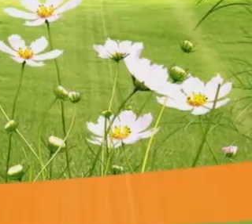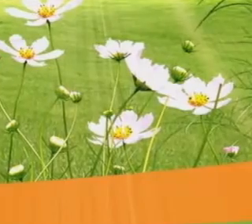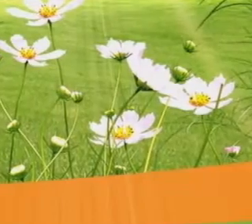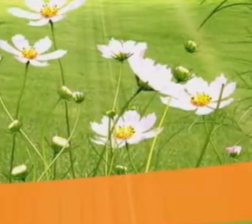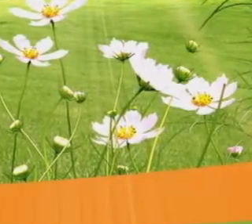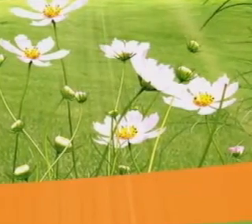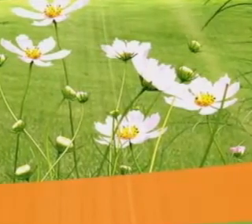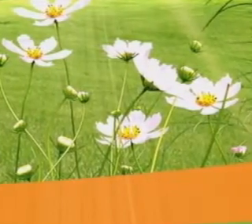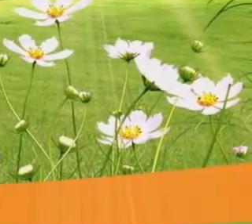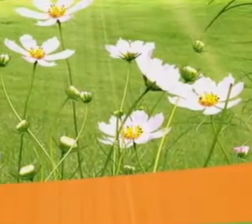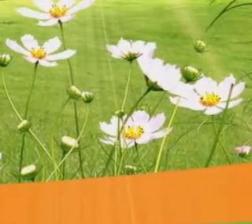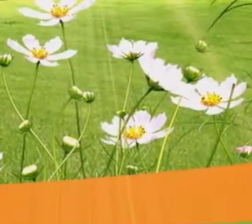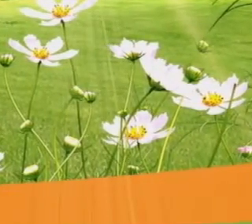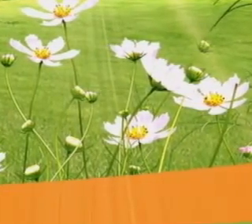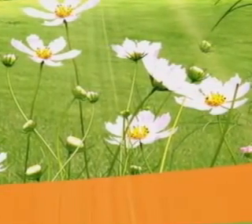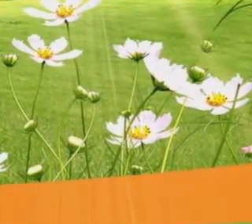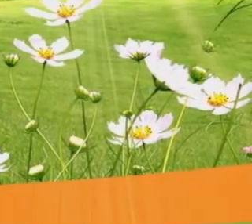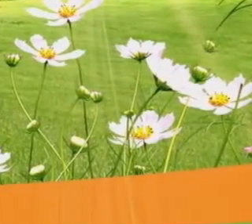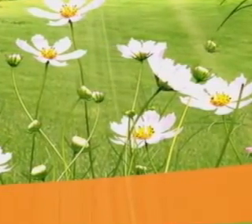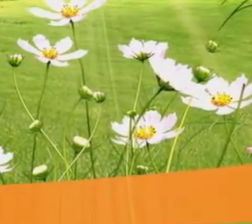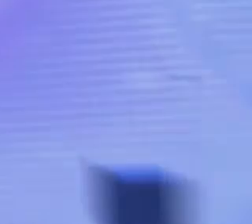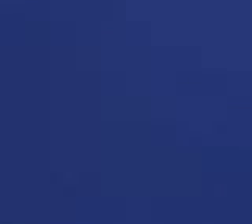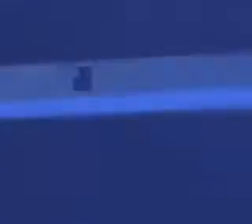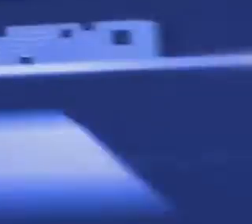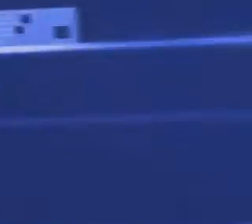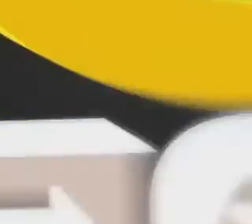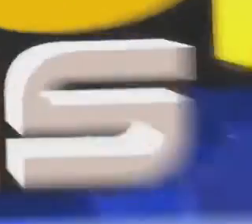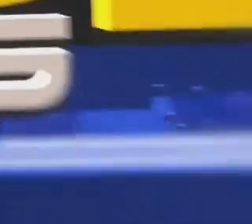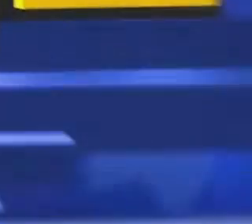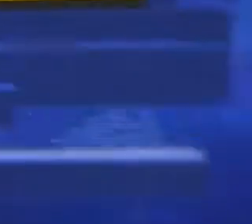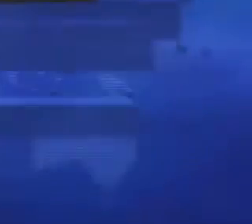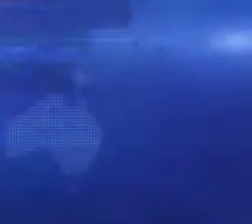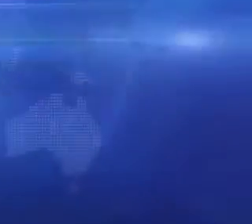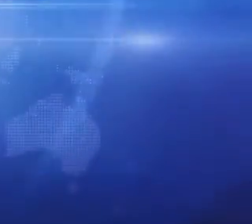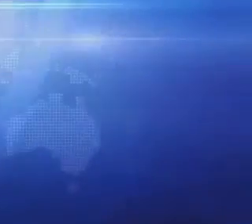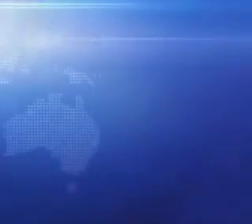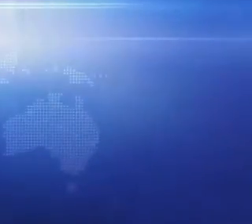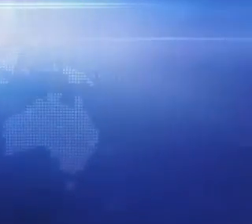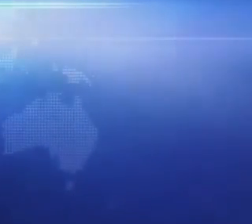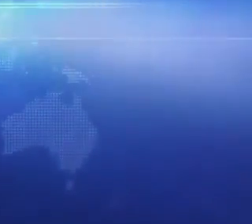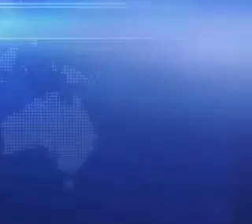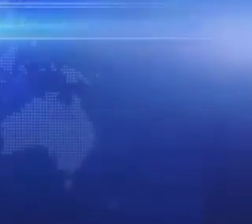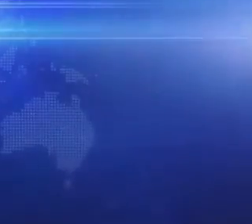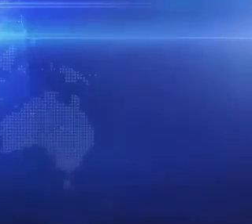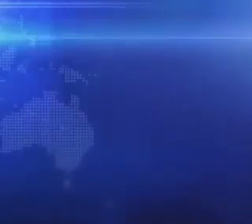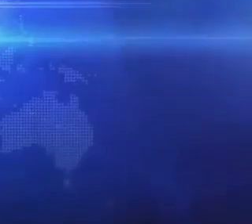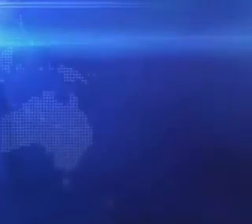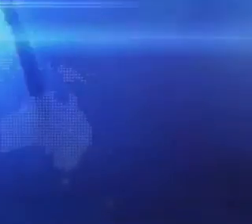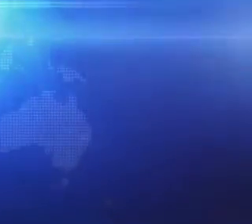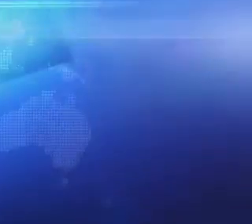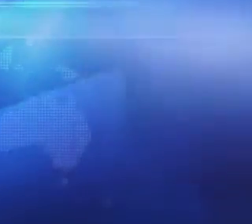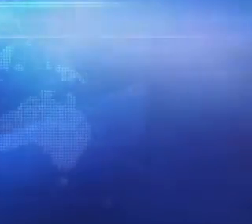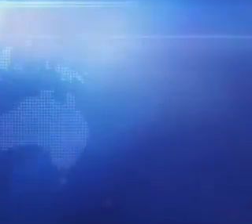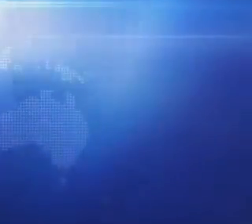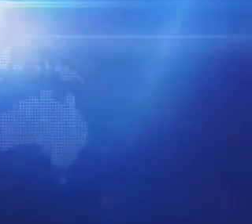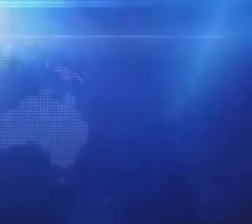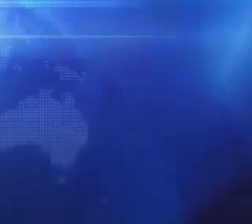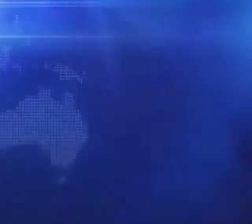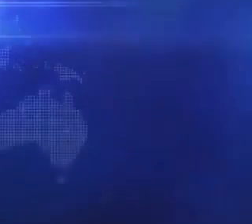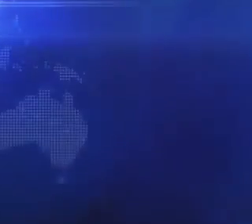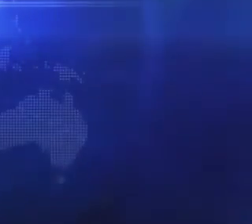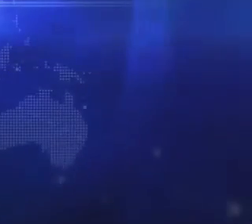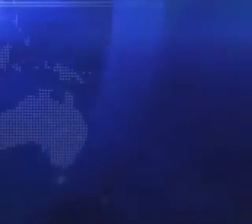Barsol Aroma, Barsol Ecológico, Delicias, líder en limpieza. Enlace Noticias, lo que usted quiere ver.